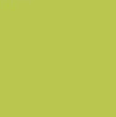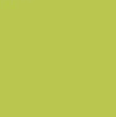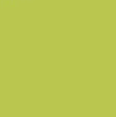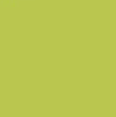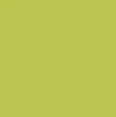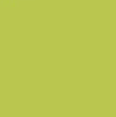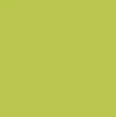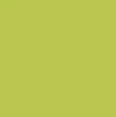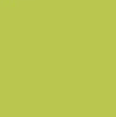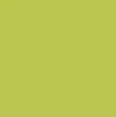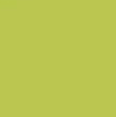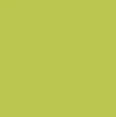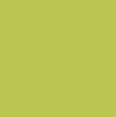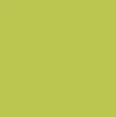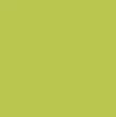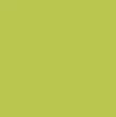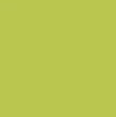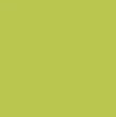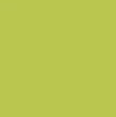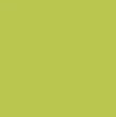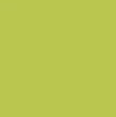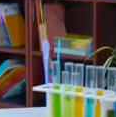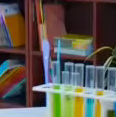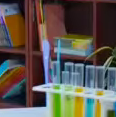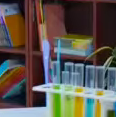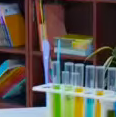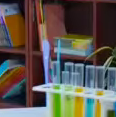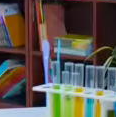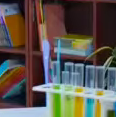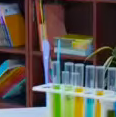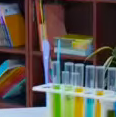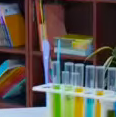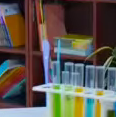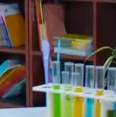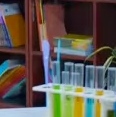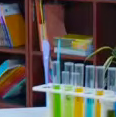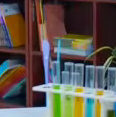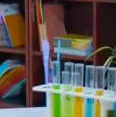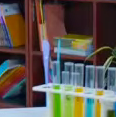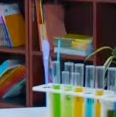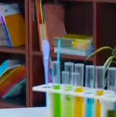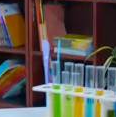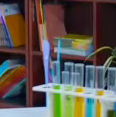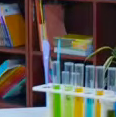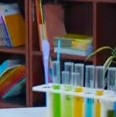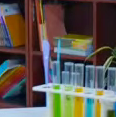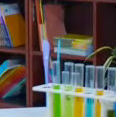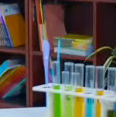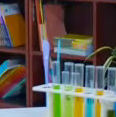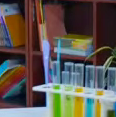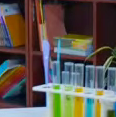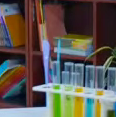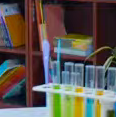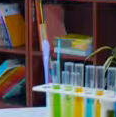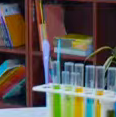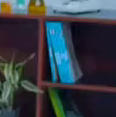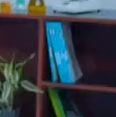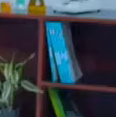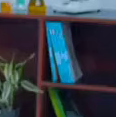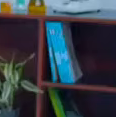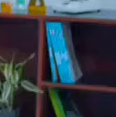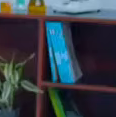Unidades físicas de concentración. Hola, bienvenidos a su nueva clase de Aprendiendo en